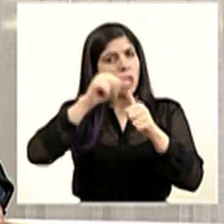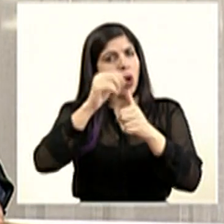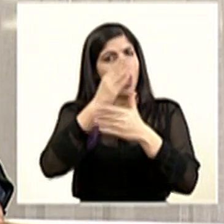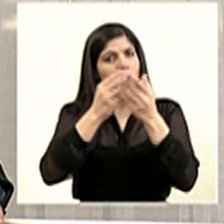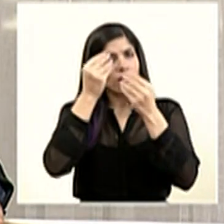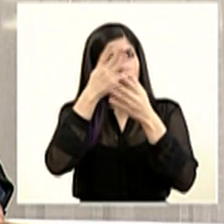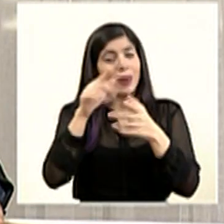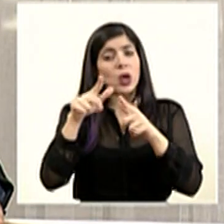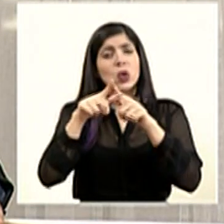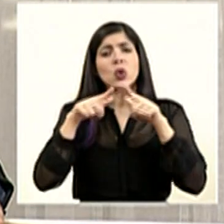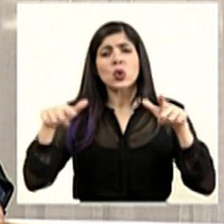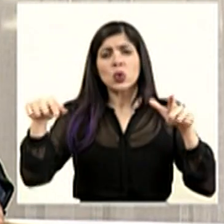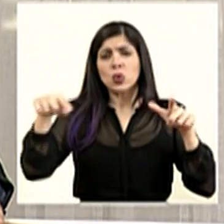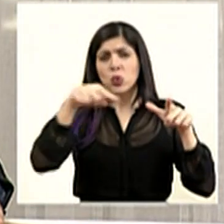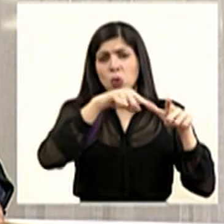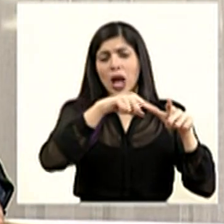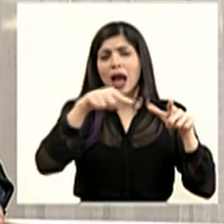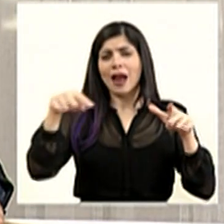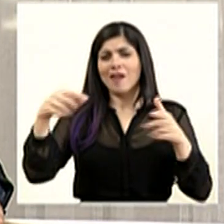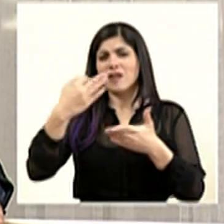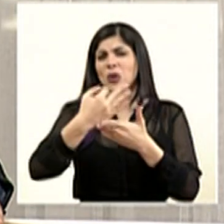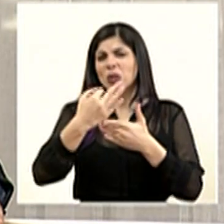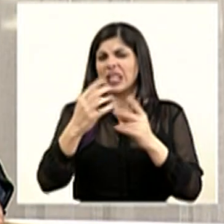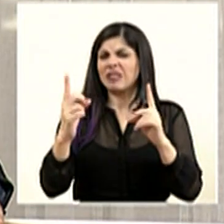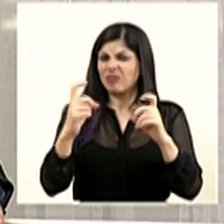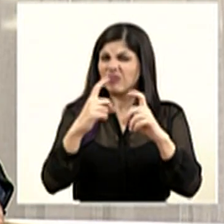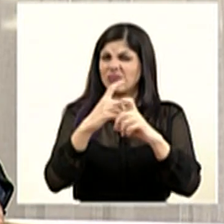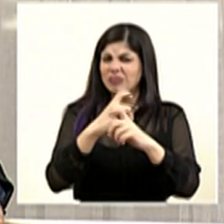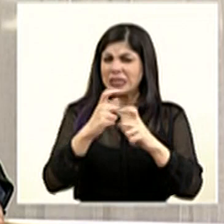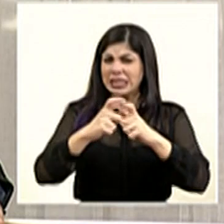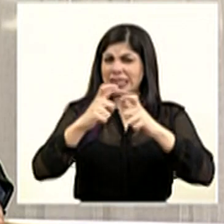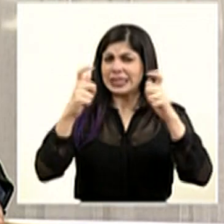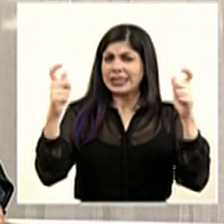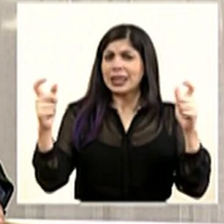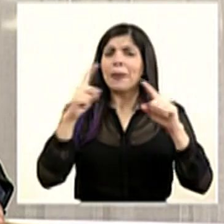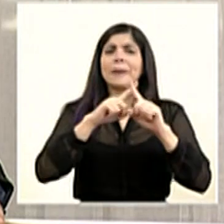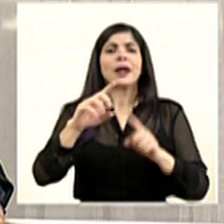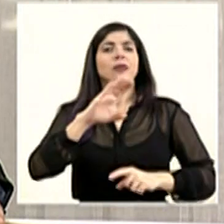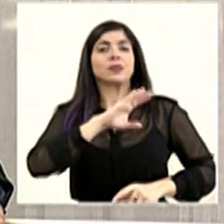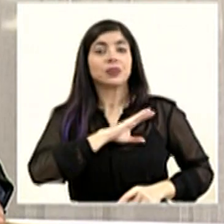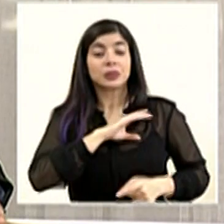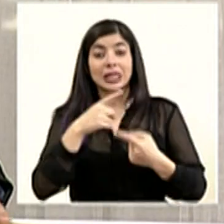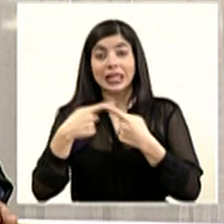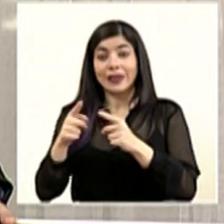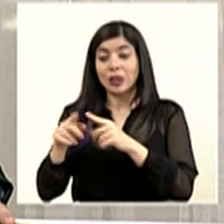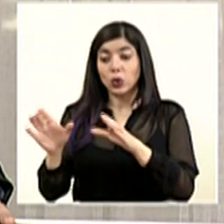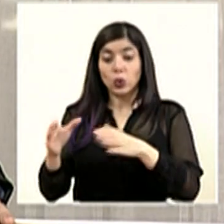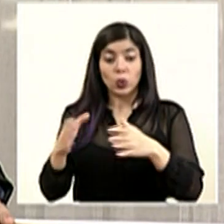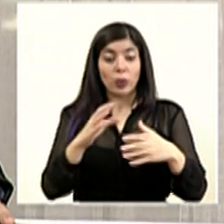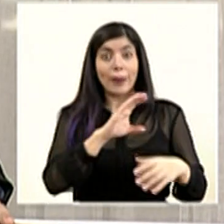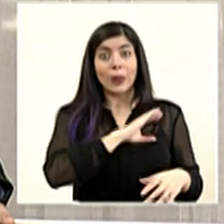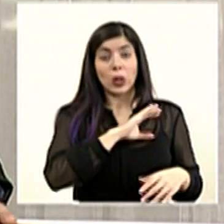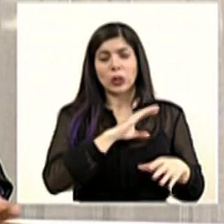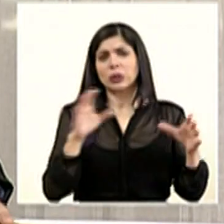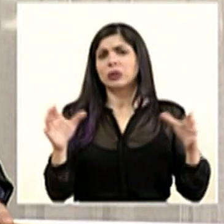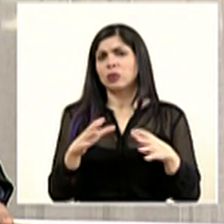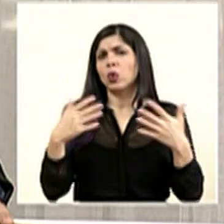Es una zona bastante complicada, bastante extensa, pero los oficiales de los diferentes cuerpos de policía están haciendo un